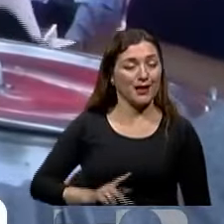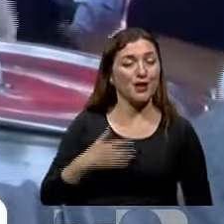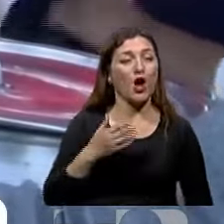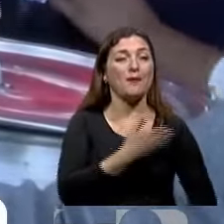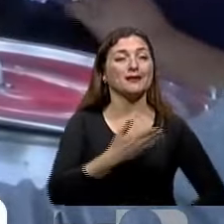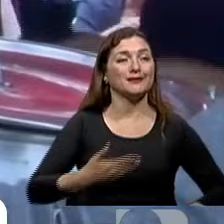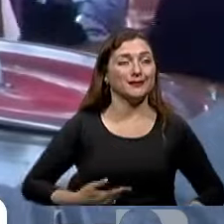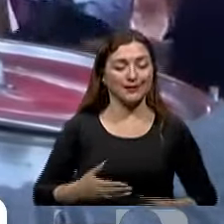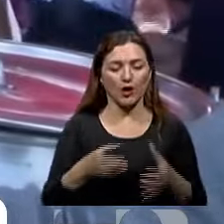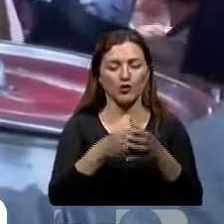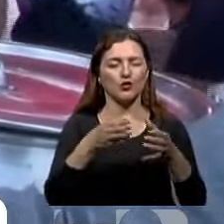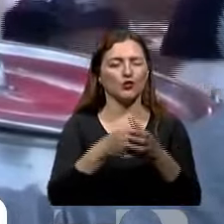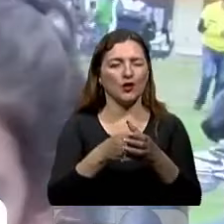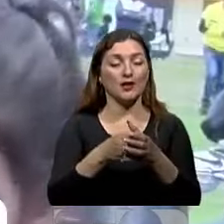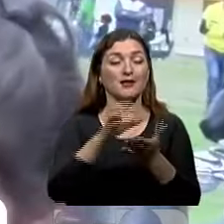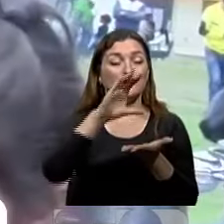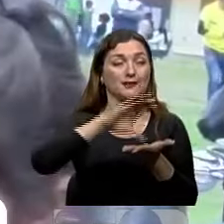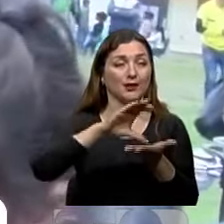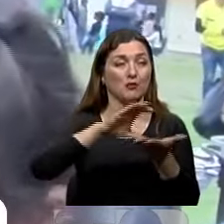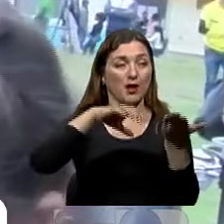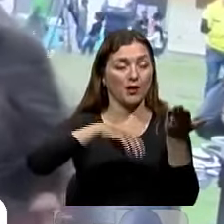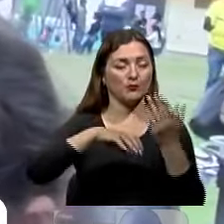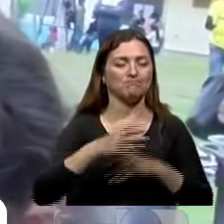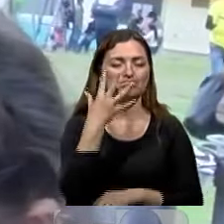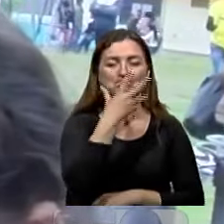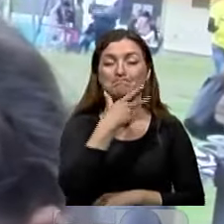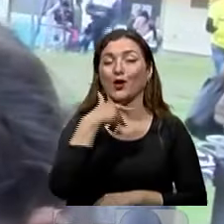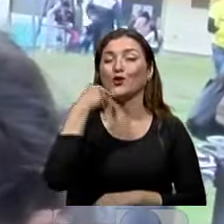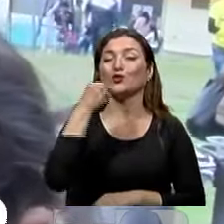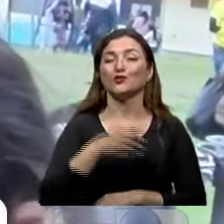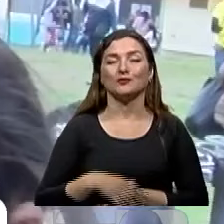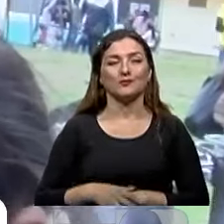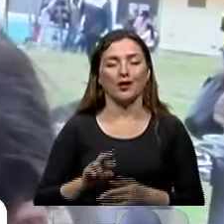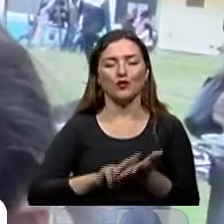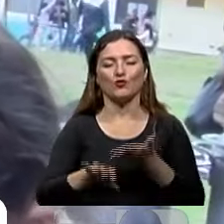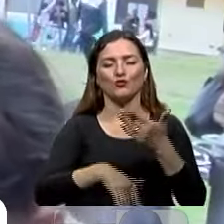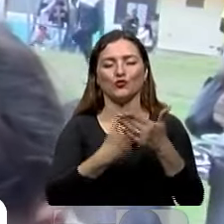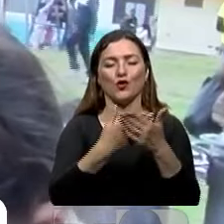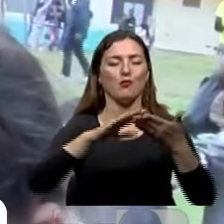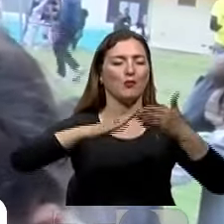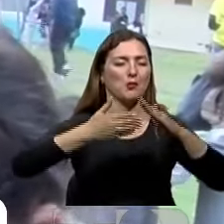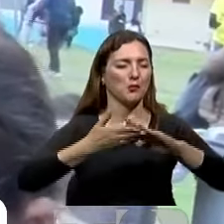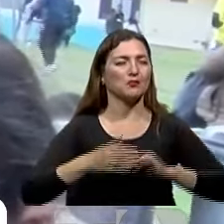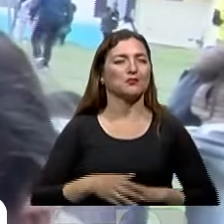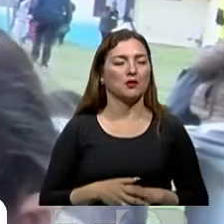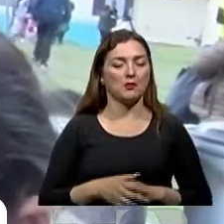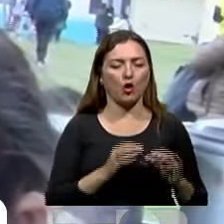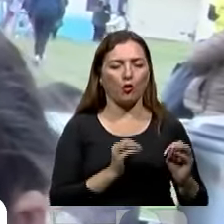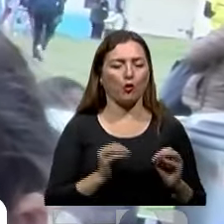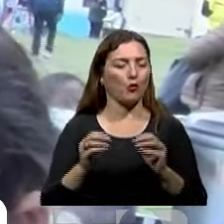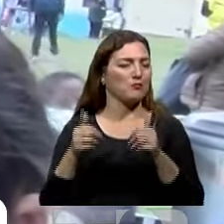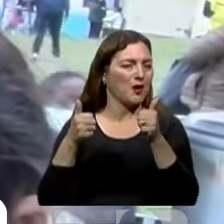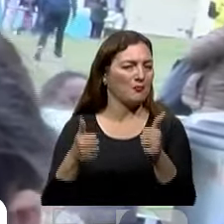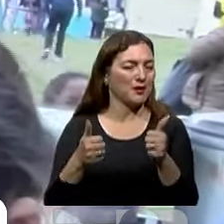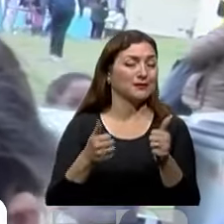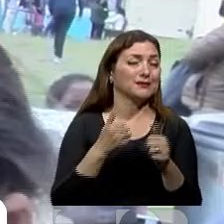San Miguel Arcángel del Centro Parroquial. Algo hermoso porque es la reunión de toda la comunidad y se ve la armonía y nos